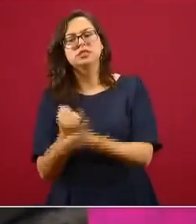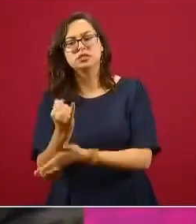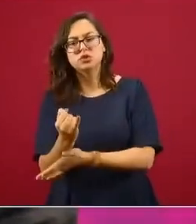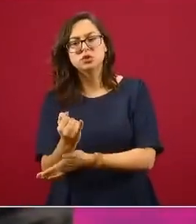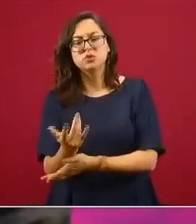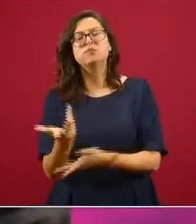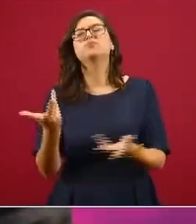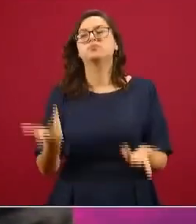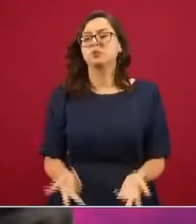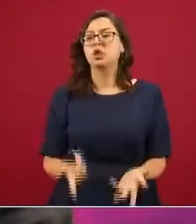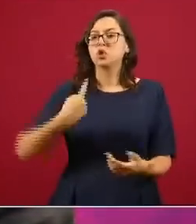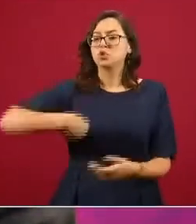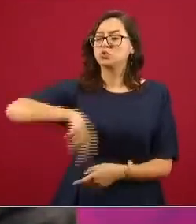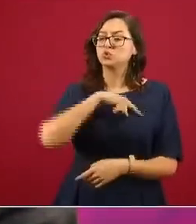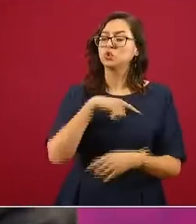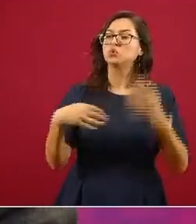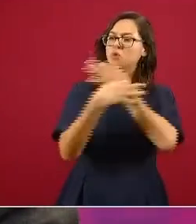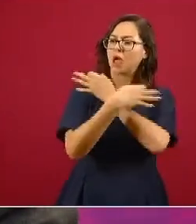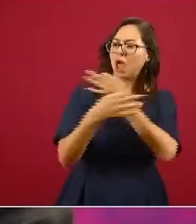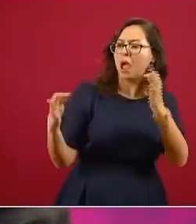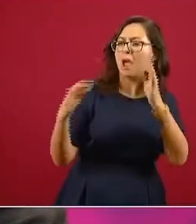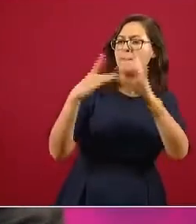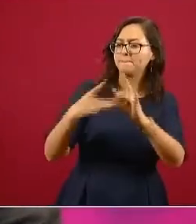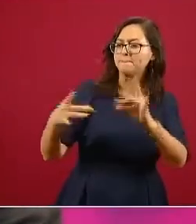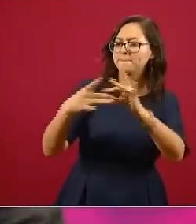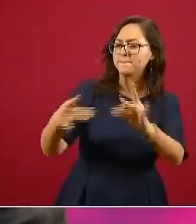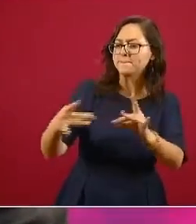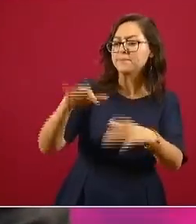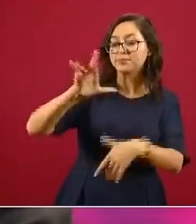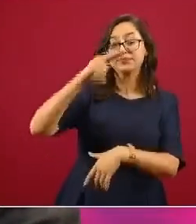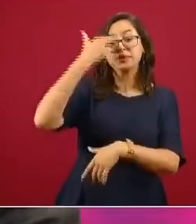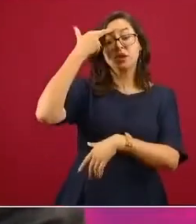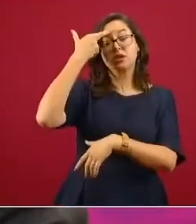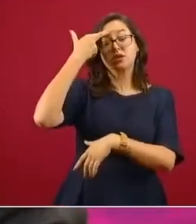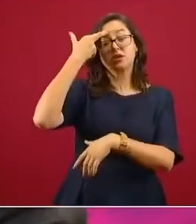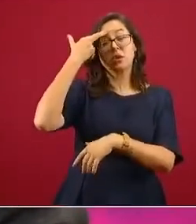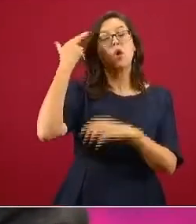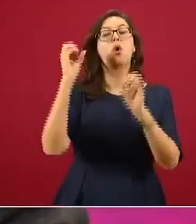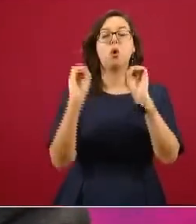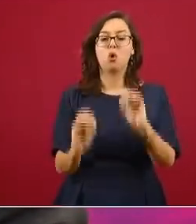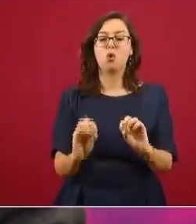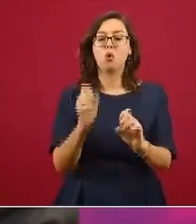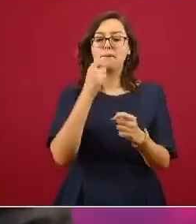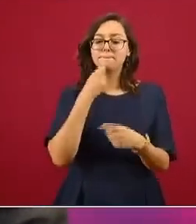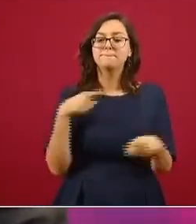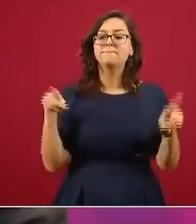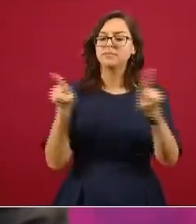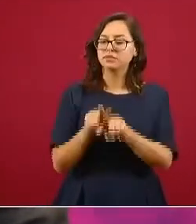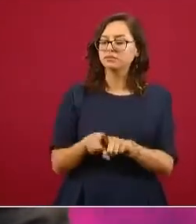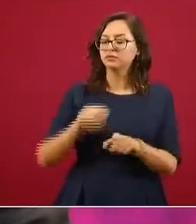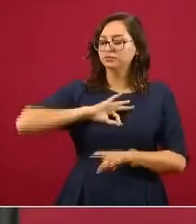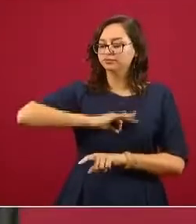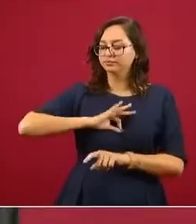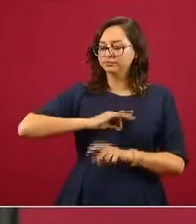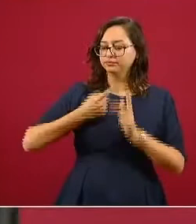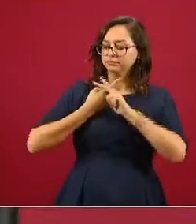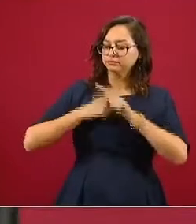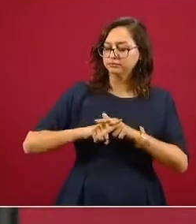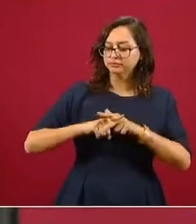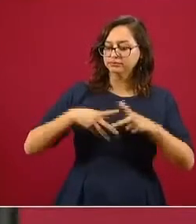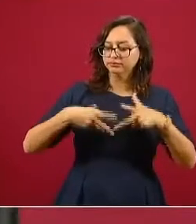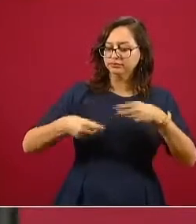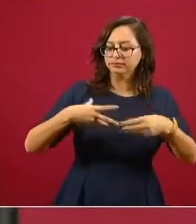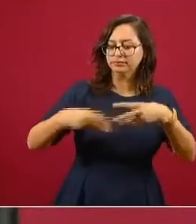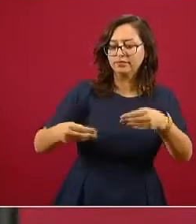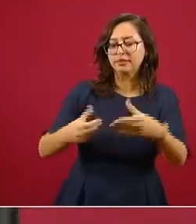que consistentemente hemos señalado, ya sea que recordemos, como será hoy, cómo transcurrió el inicio de la epidemia,